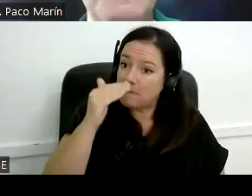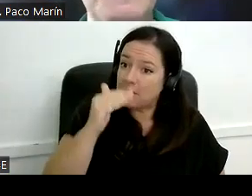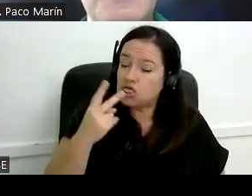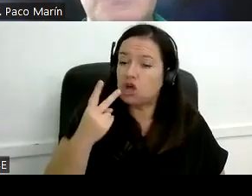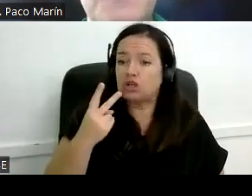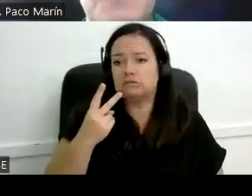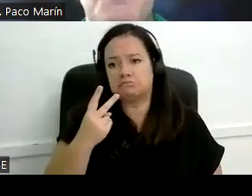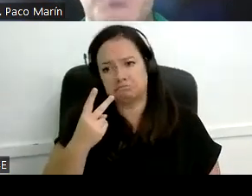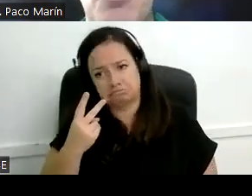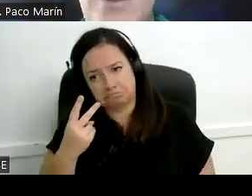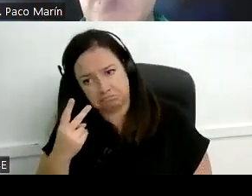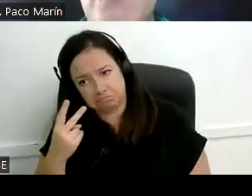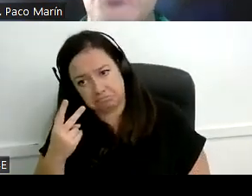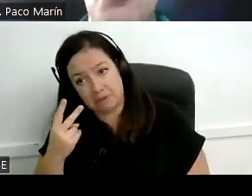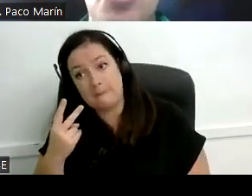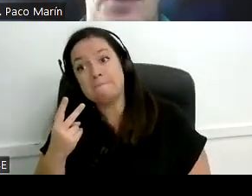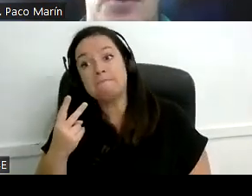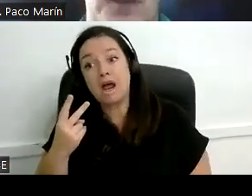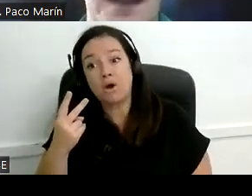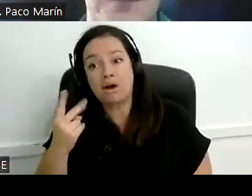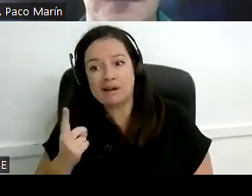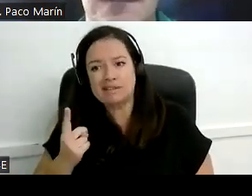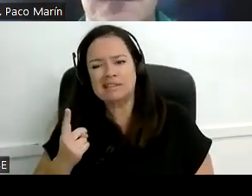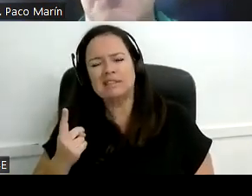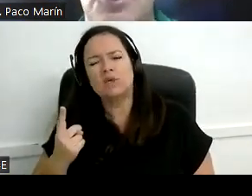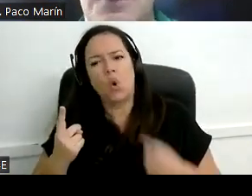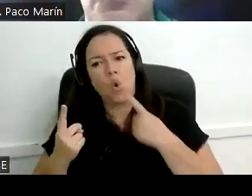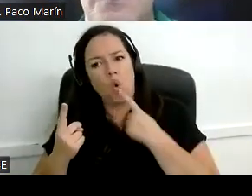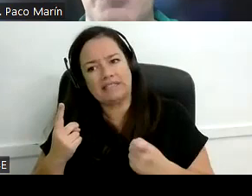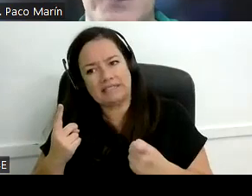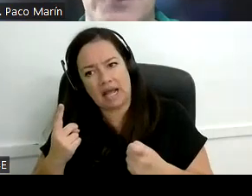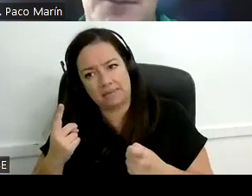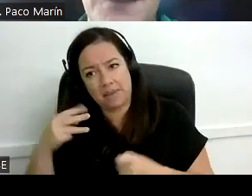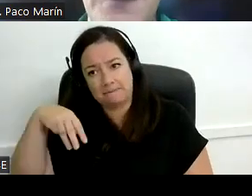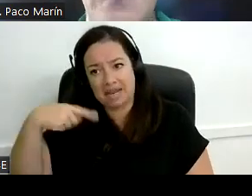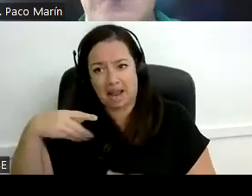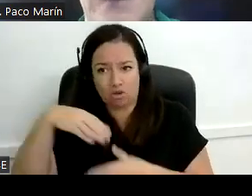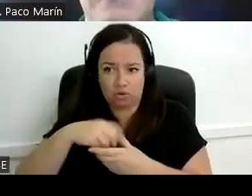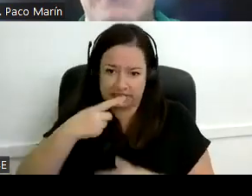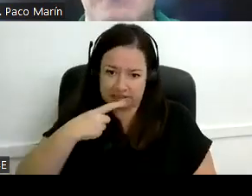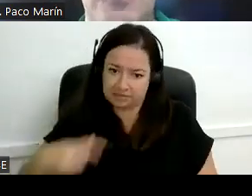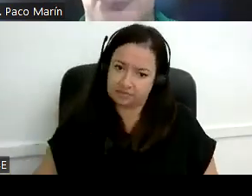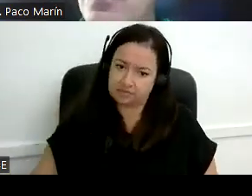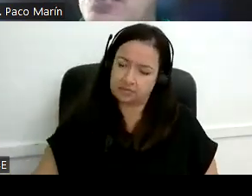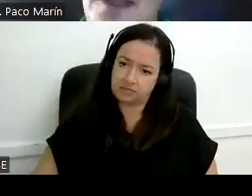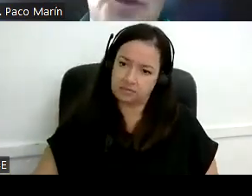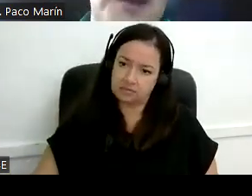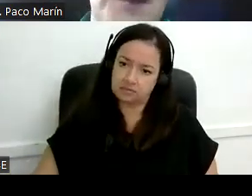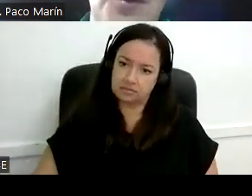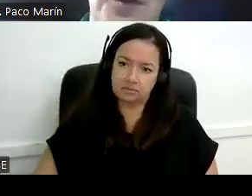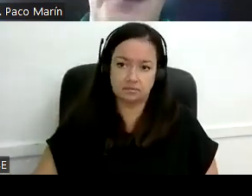problema, pero bajar de 2 a 1 nos va a costar. Nos va a costar porque normalmente hay eso, en